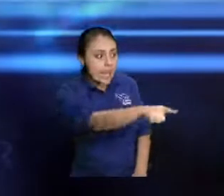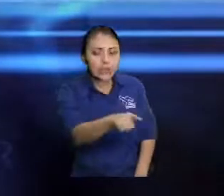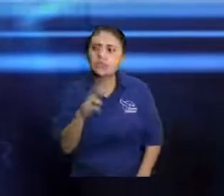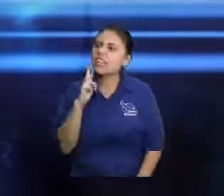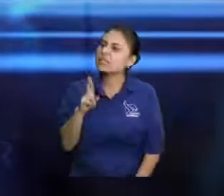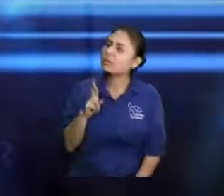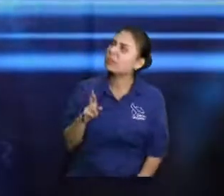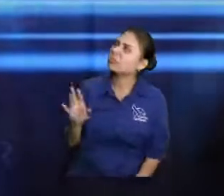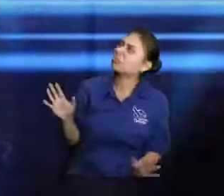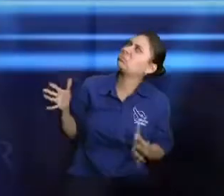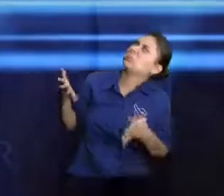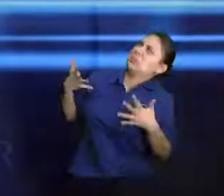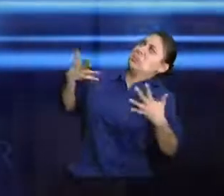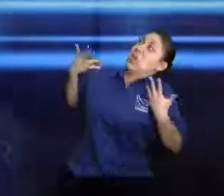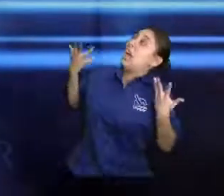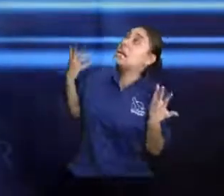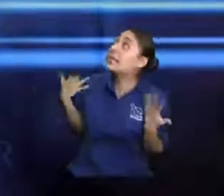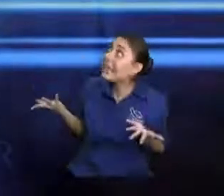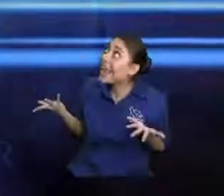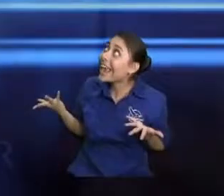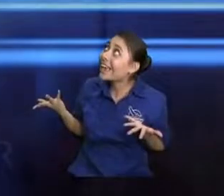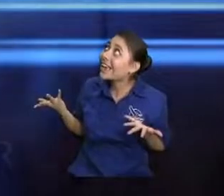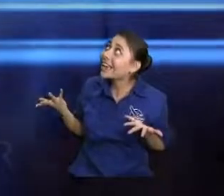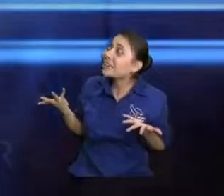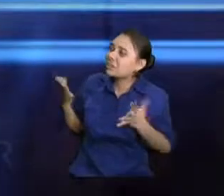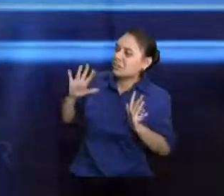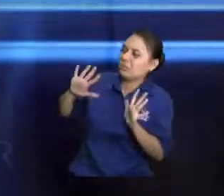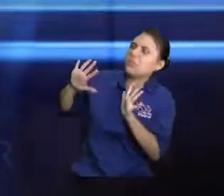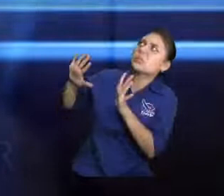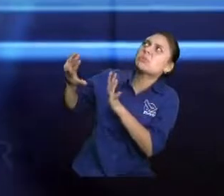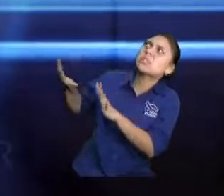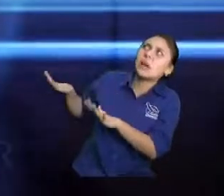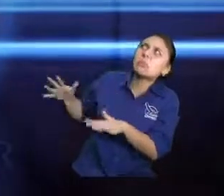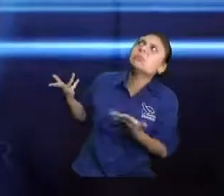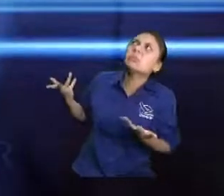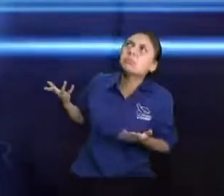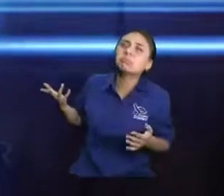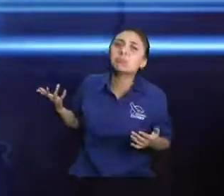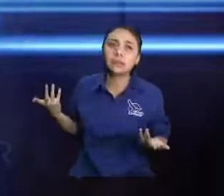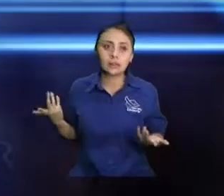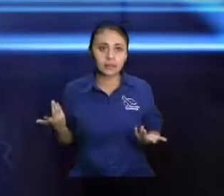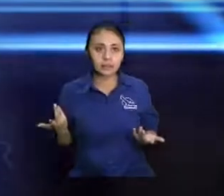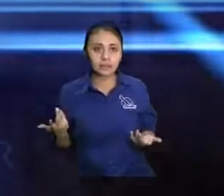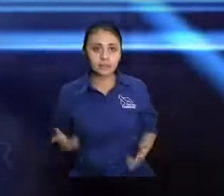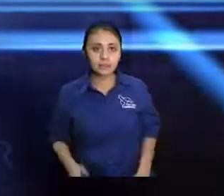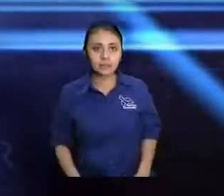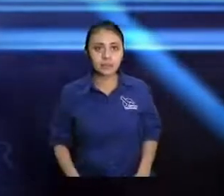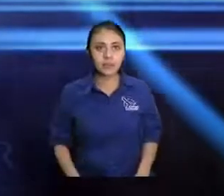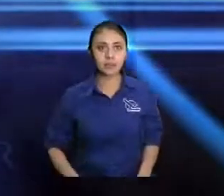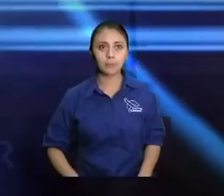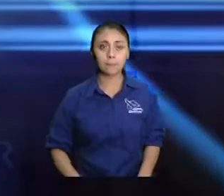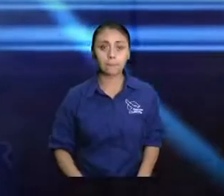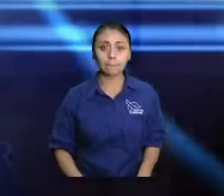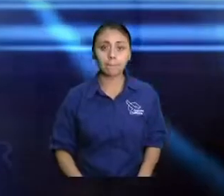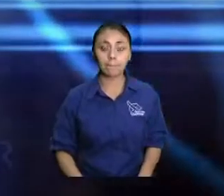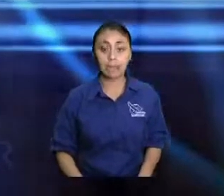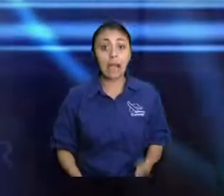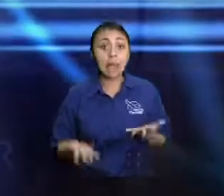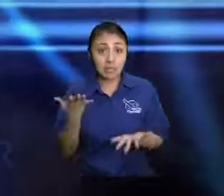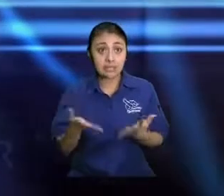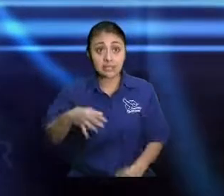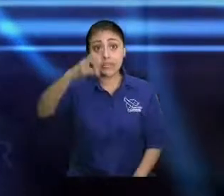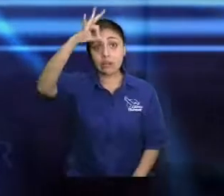en qué hemos menospreciado tu nombre? Es decir, puede ser que sean unos cínicos, puede ser que sean unos descarados, pero también puede ser que sean unos